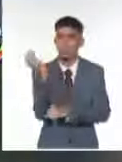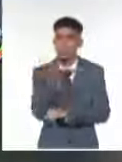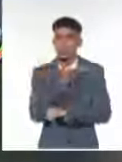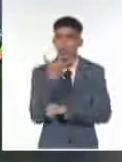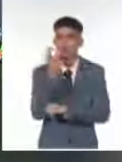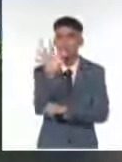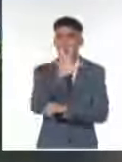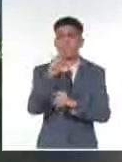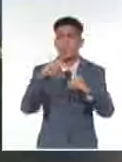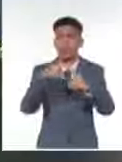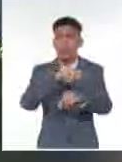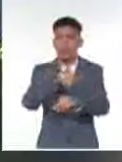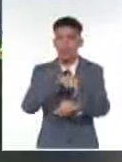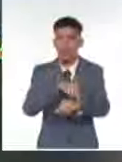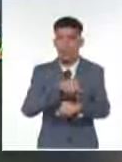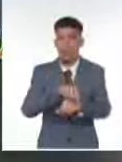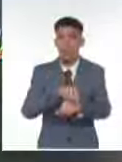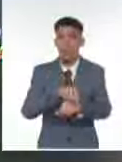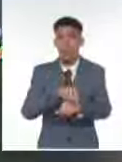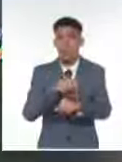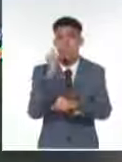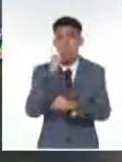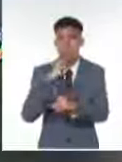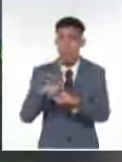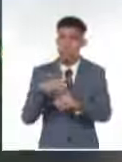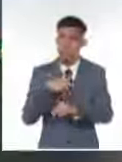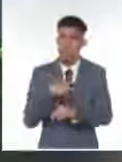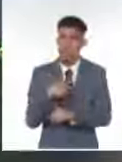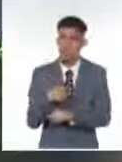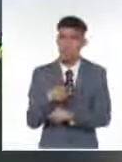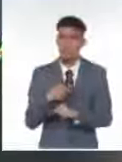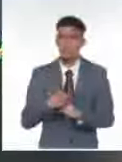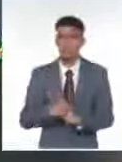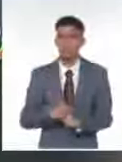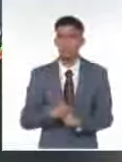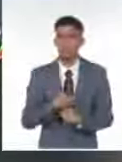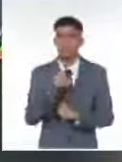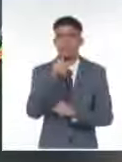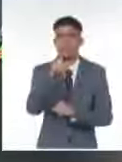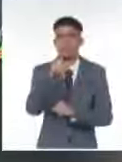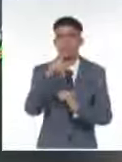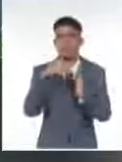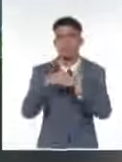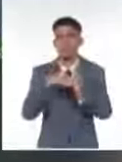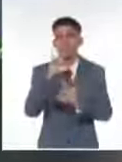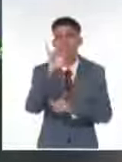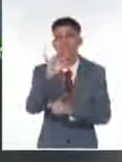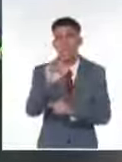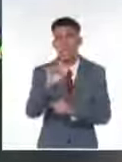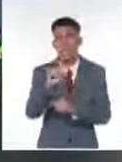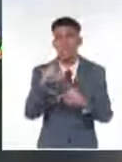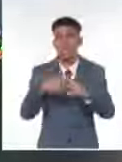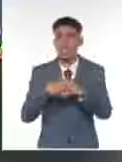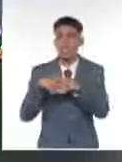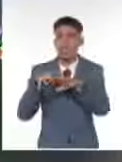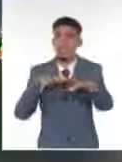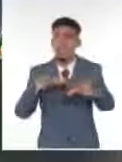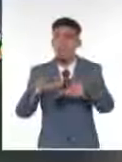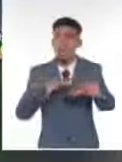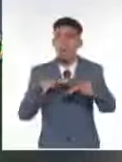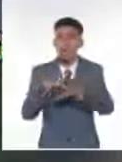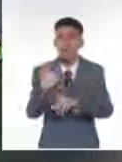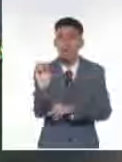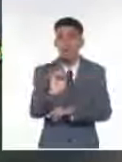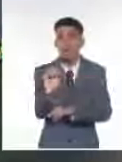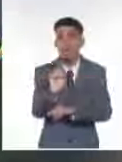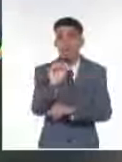kilómetros por hora con rachas superiores, una presión central de 1007 hectopascal y se mueve con un rumbo próximo al oeste a